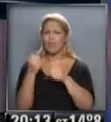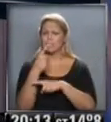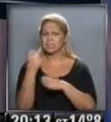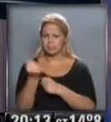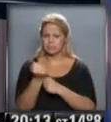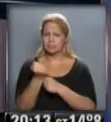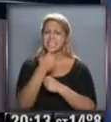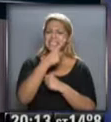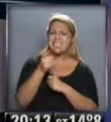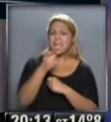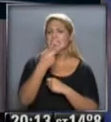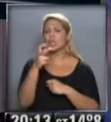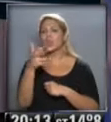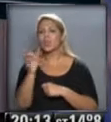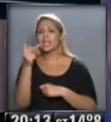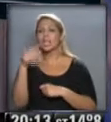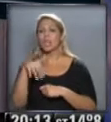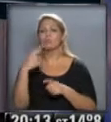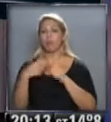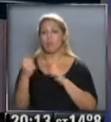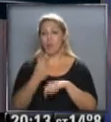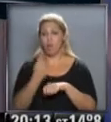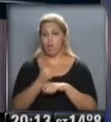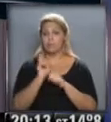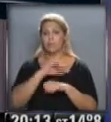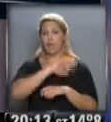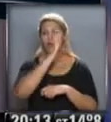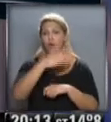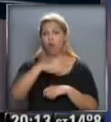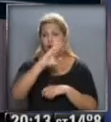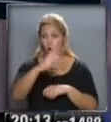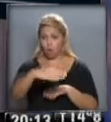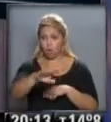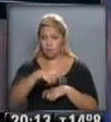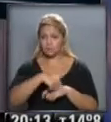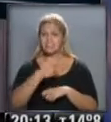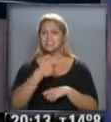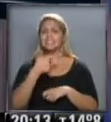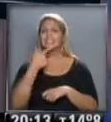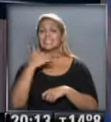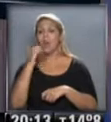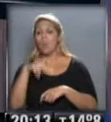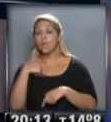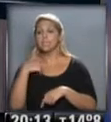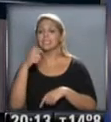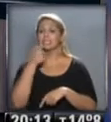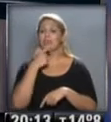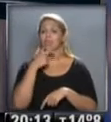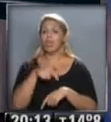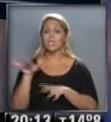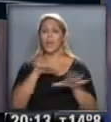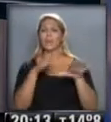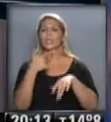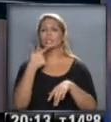del oeste entre 100 y 120 kilómetros por hora. Además, en la zona cordillerana y precordillerana, tanto de San Juan y de Mendoza, viento sonda. En San Juan